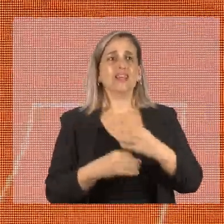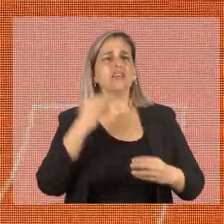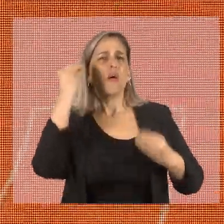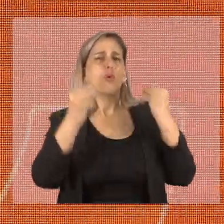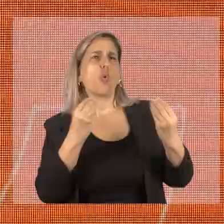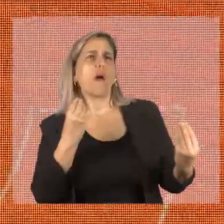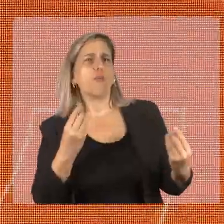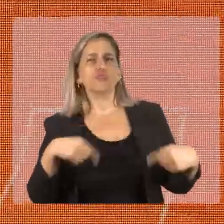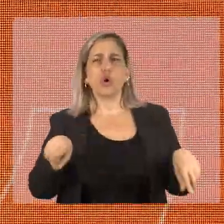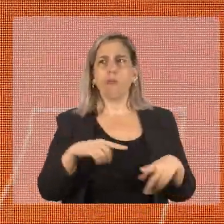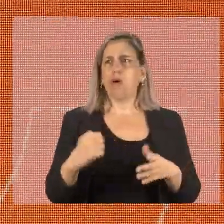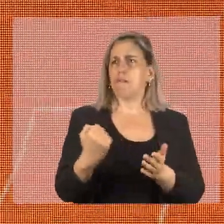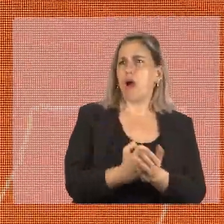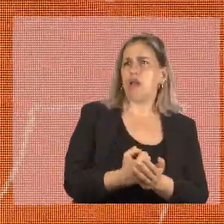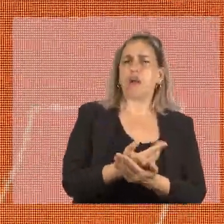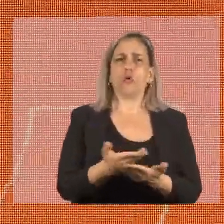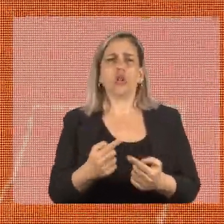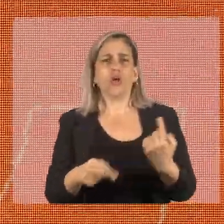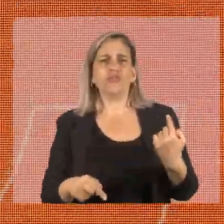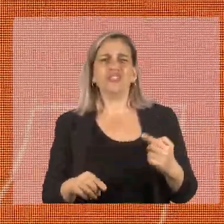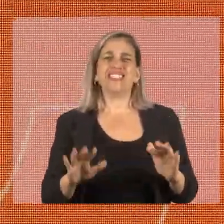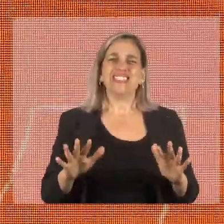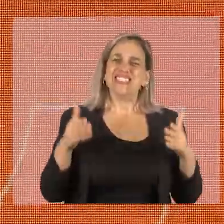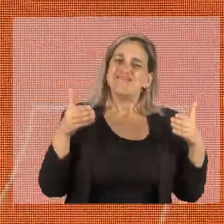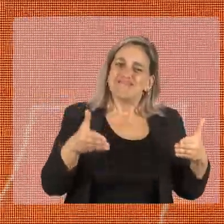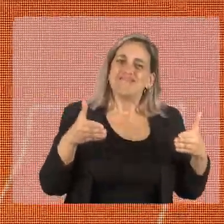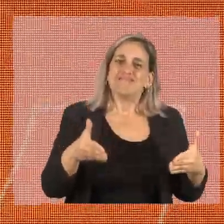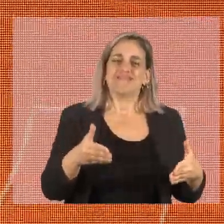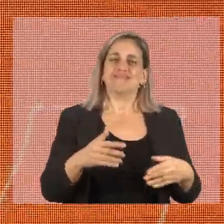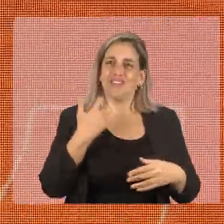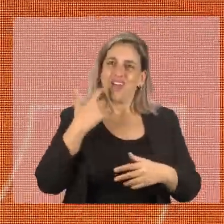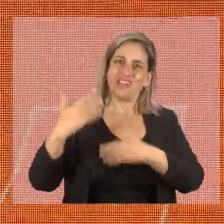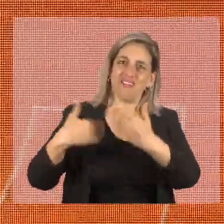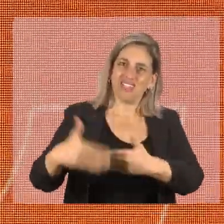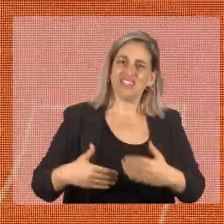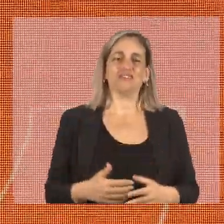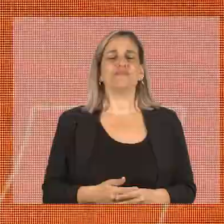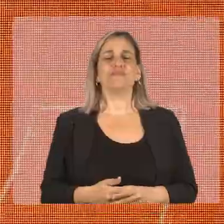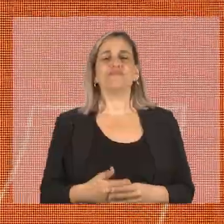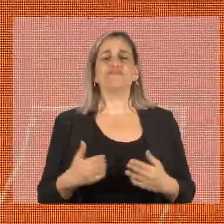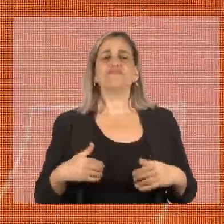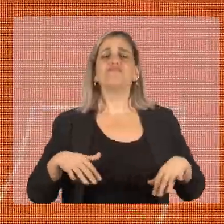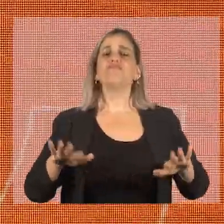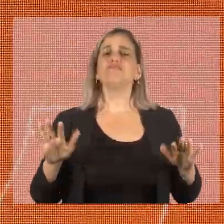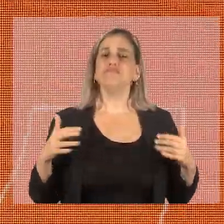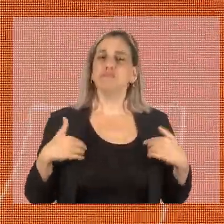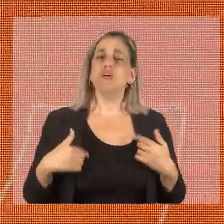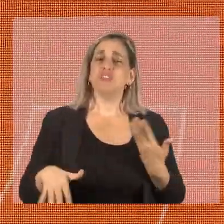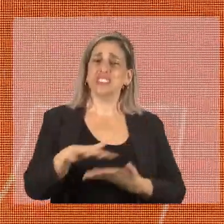¿Qué? Se preocupa mucho por dejar huellas el que... se queda demasiado tiempo en un lugar y no anda. Yo